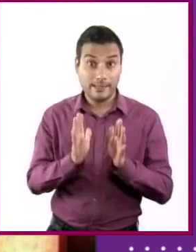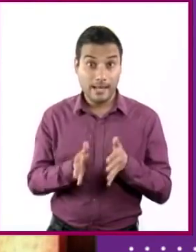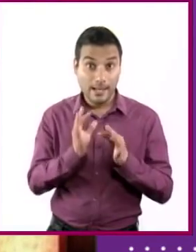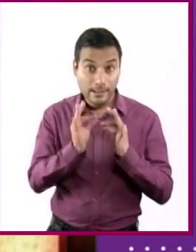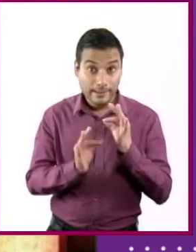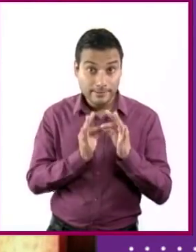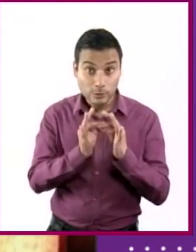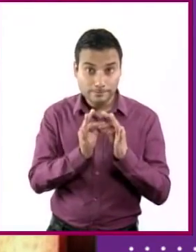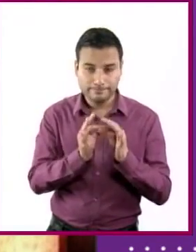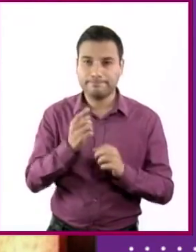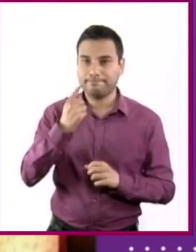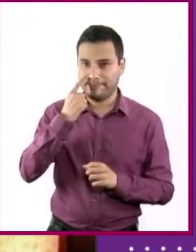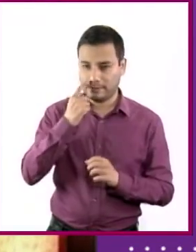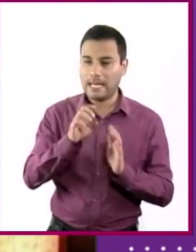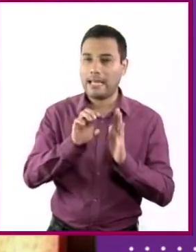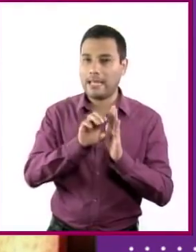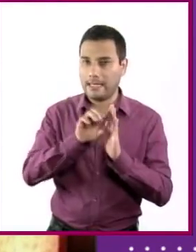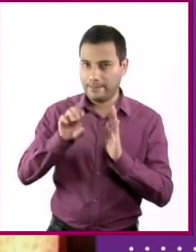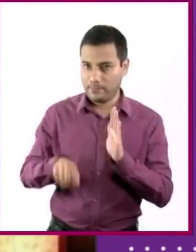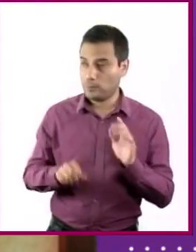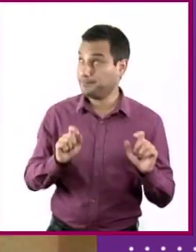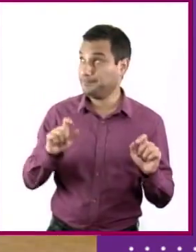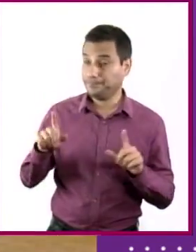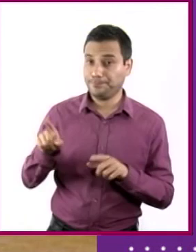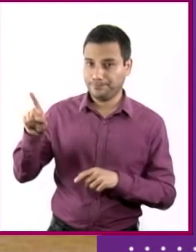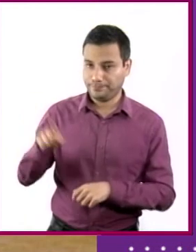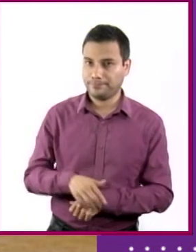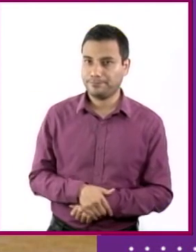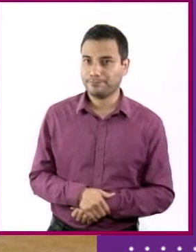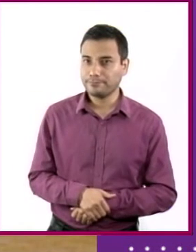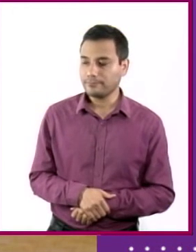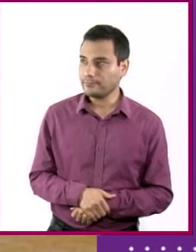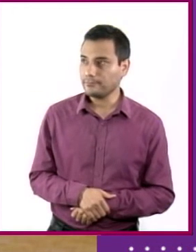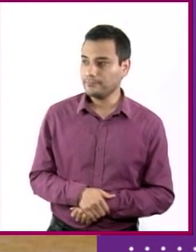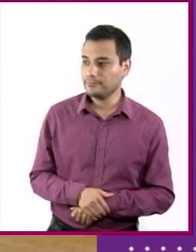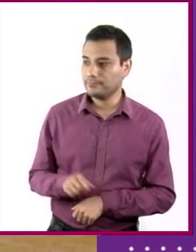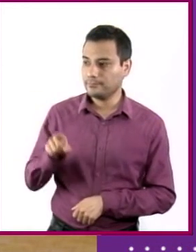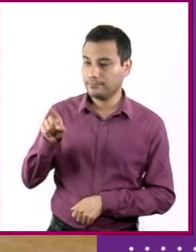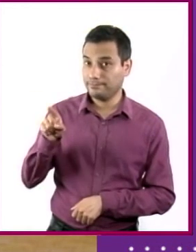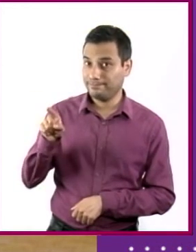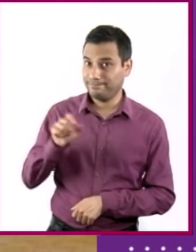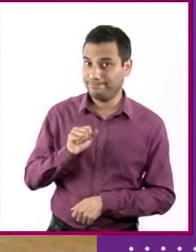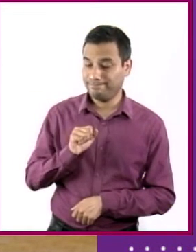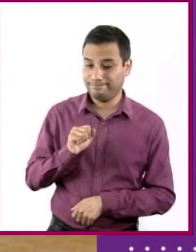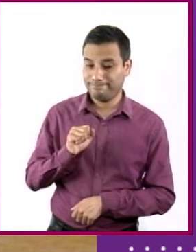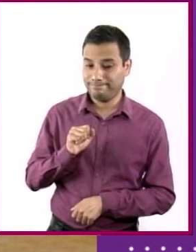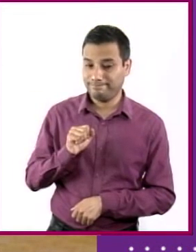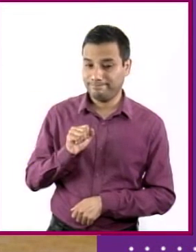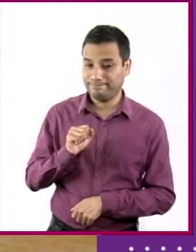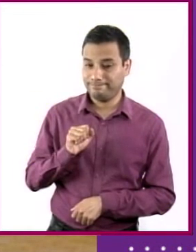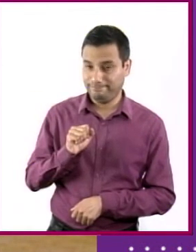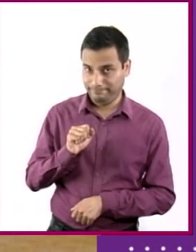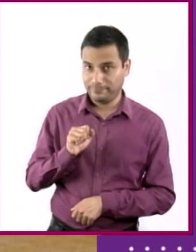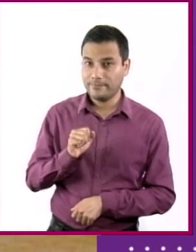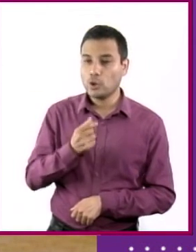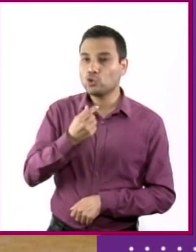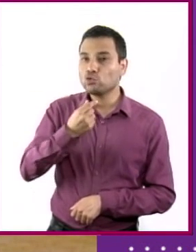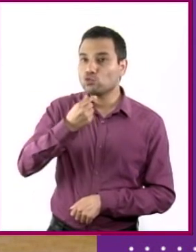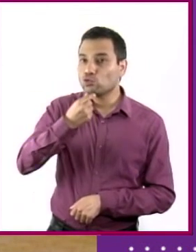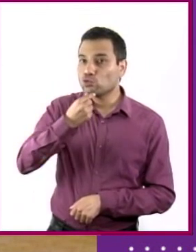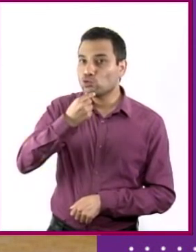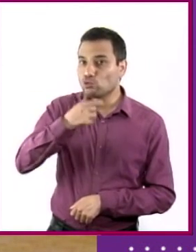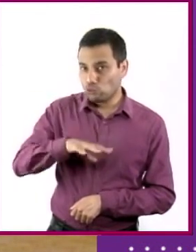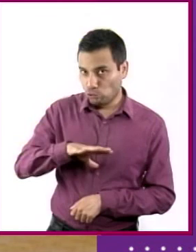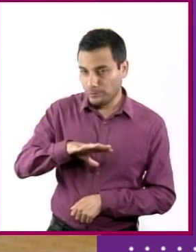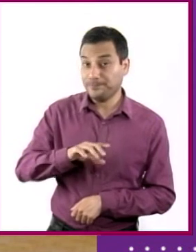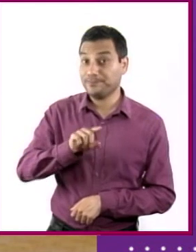¿Listos? Vamos a ver un ejemplo. Como ven, de un lado está la imagen de una niña.